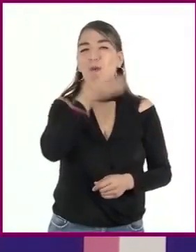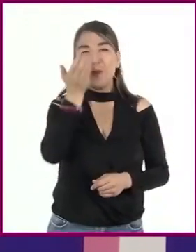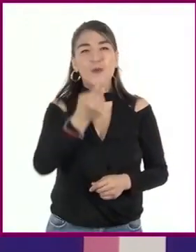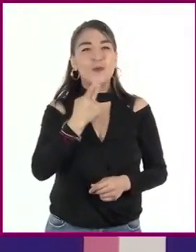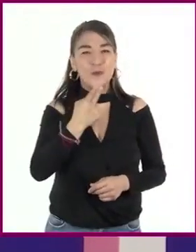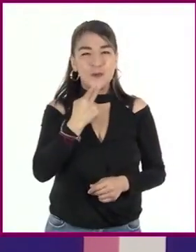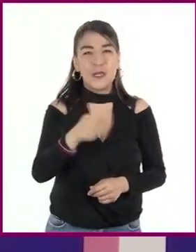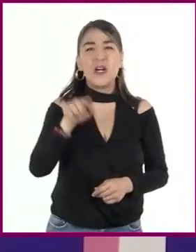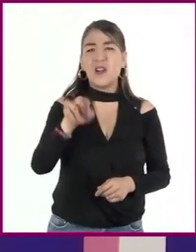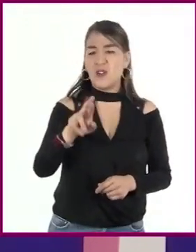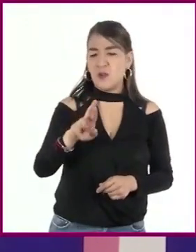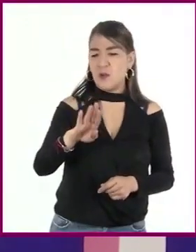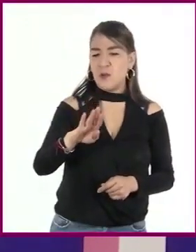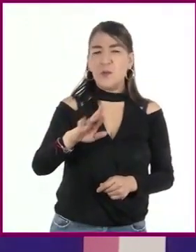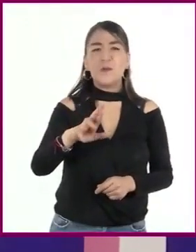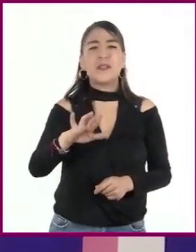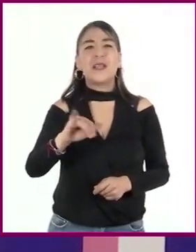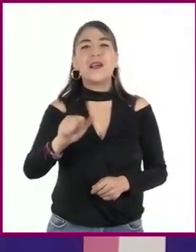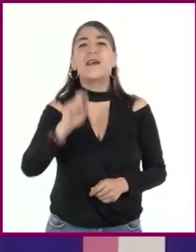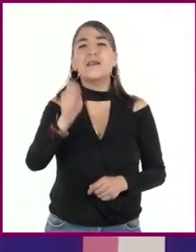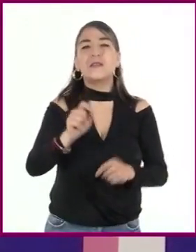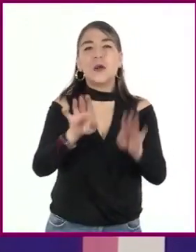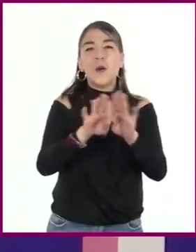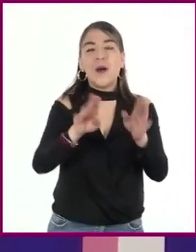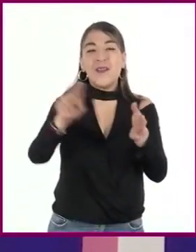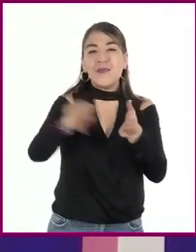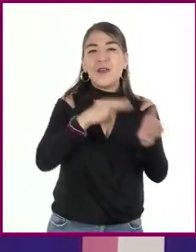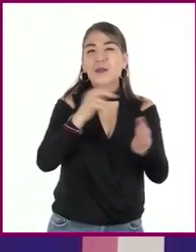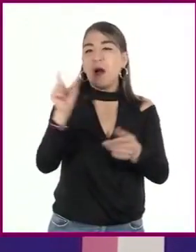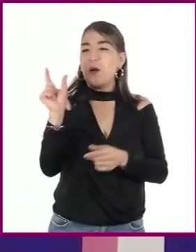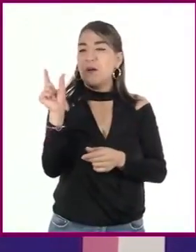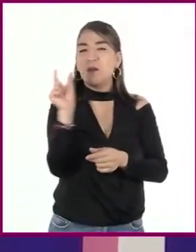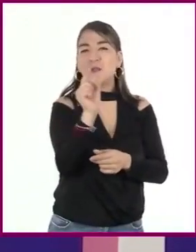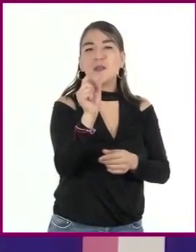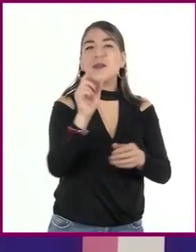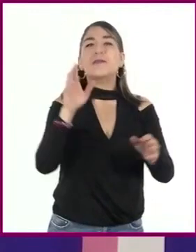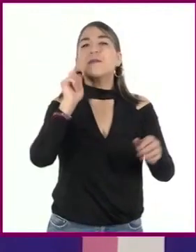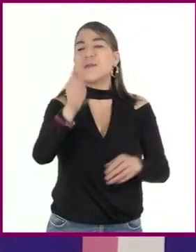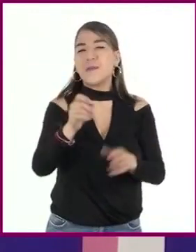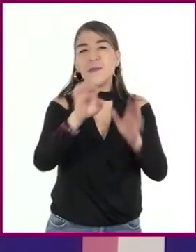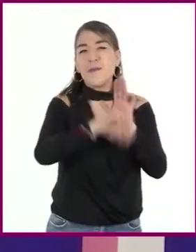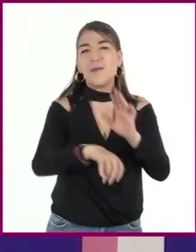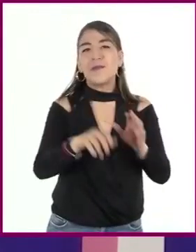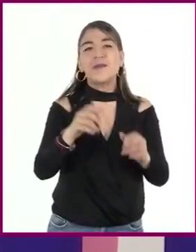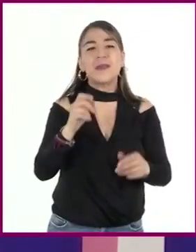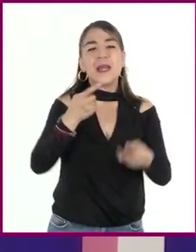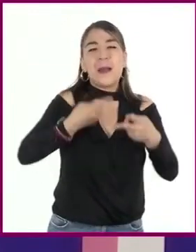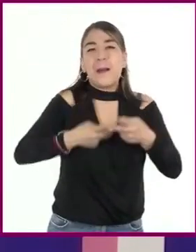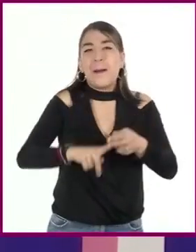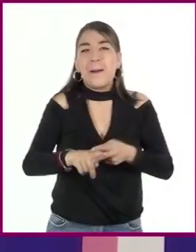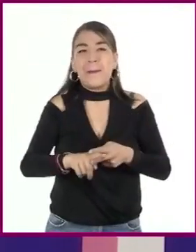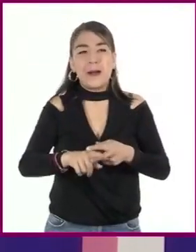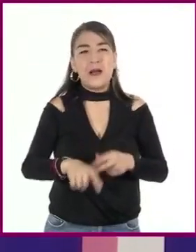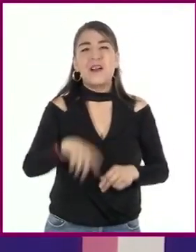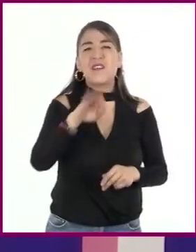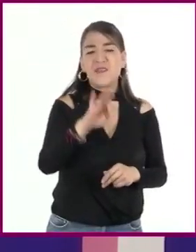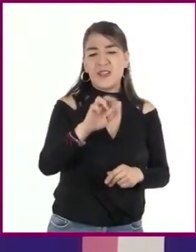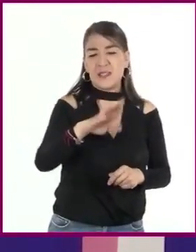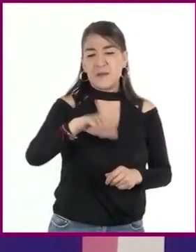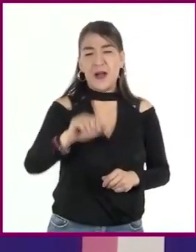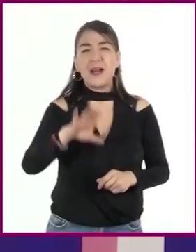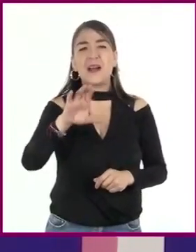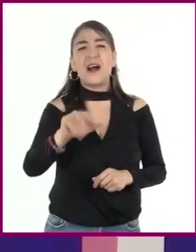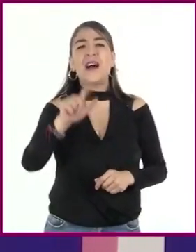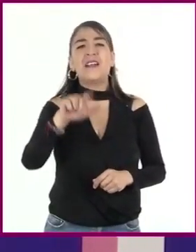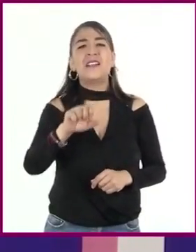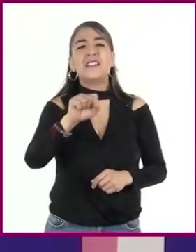es una versión más corta de la firma. Pueden ser las iniciales, por ejemplo, y firma al calce quiere decir en